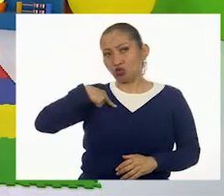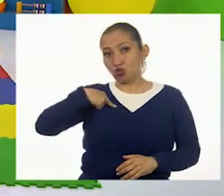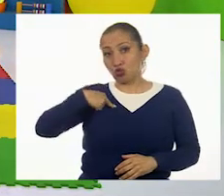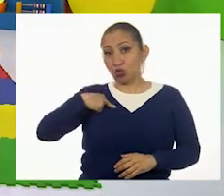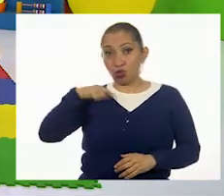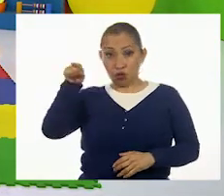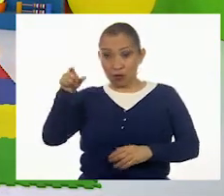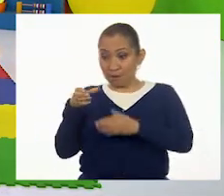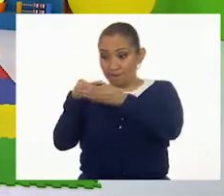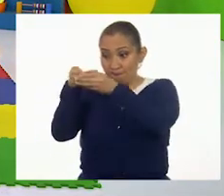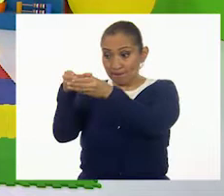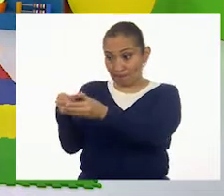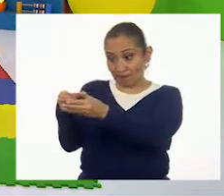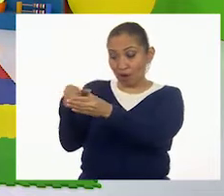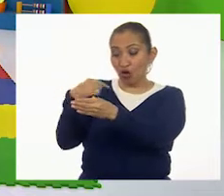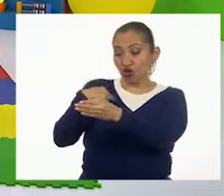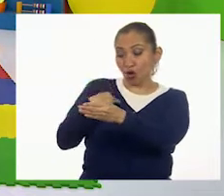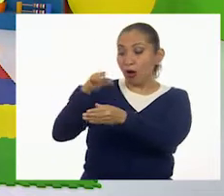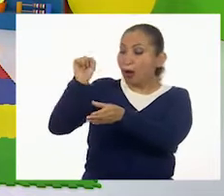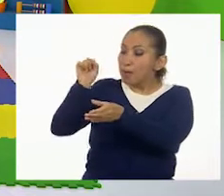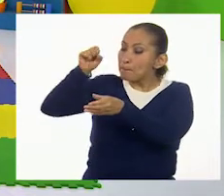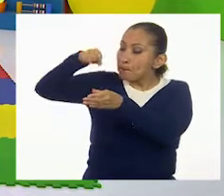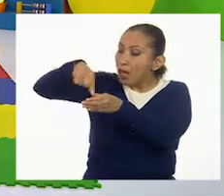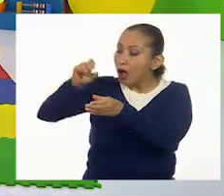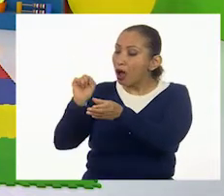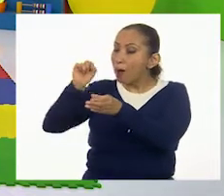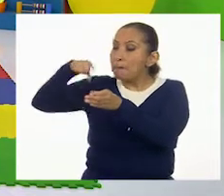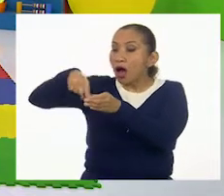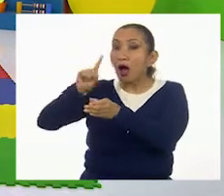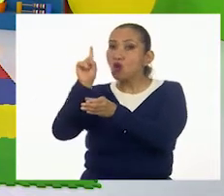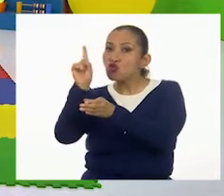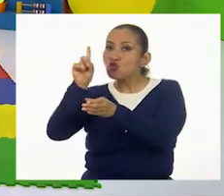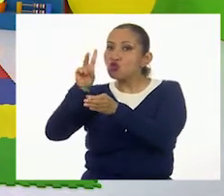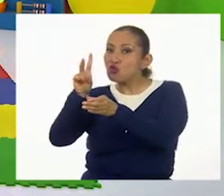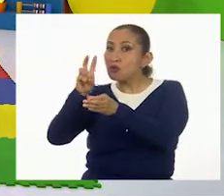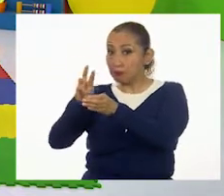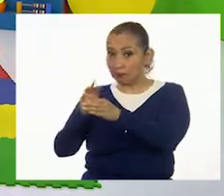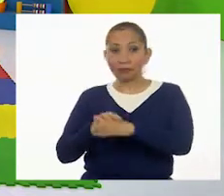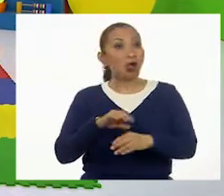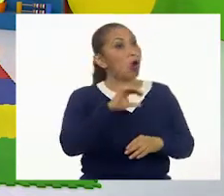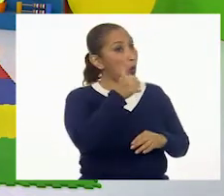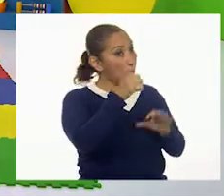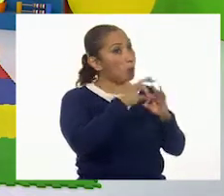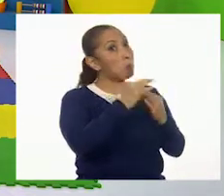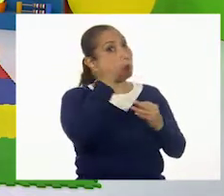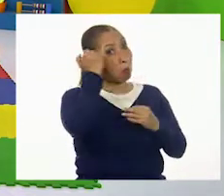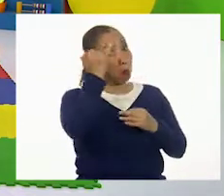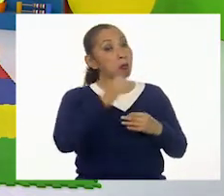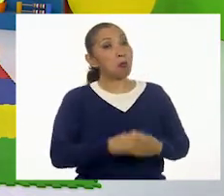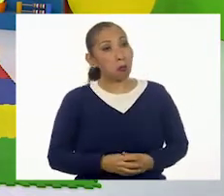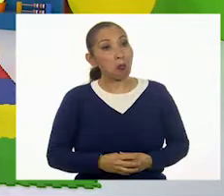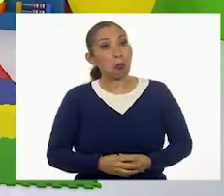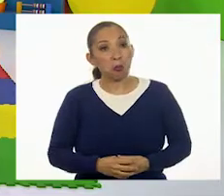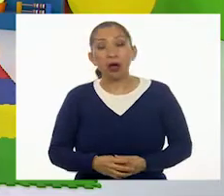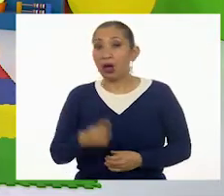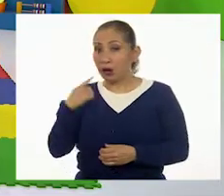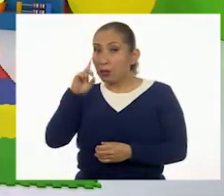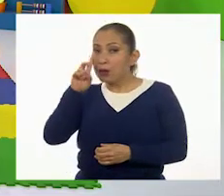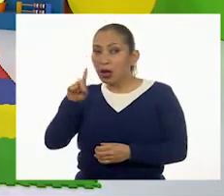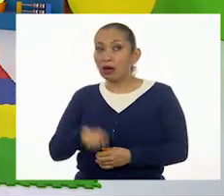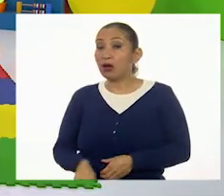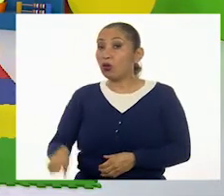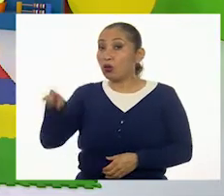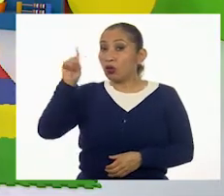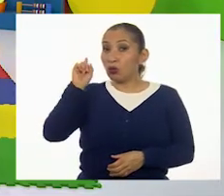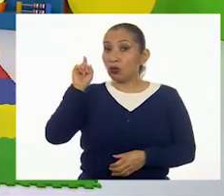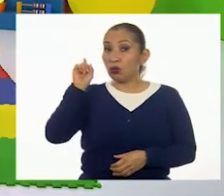el bote. Ajá. Y yo los puedo ir metiendo y vamos contando. ¡Ah, esa es otra forma! ¡Sí! ¡Buena idea! Vamos a contarlos. Y